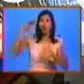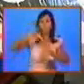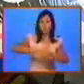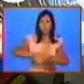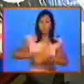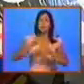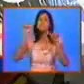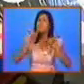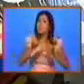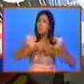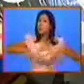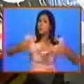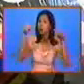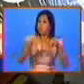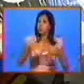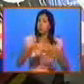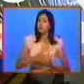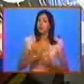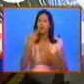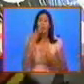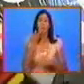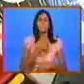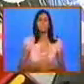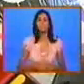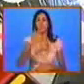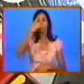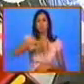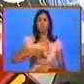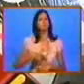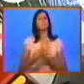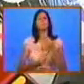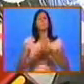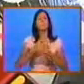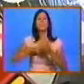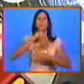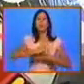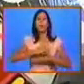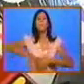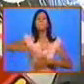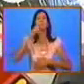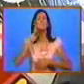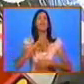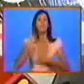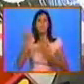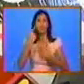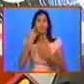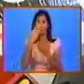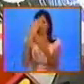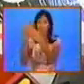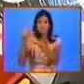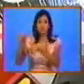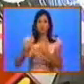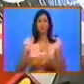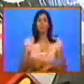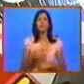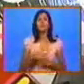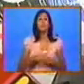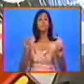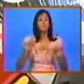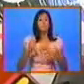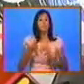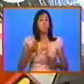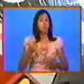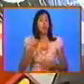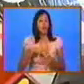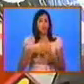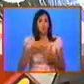Yo fui preso de este mismo lugar. Incluso cuando está, yo soy el creador del proyecto Plaza Bolívar el 23 de enero, esta que tenemos al frente, Henry Mariño, sí.